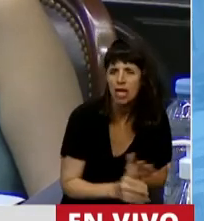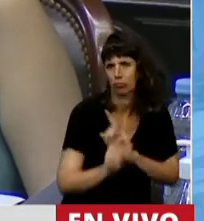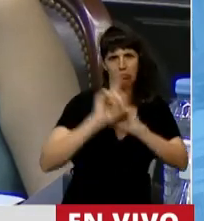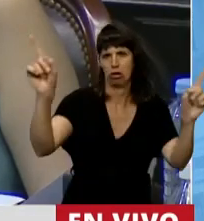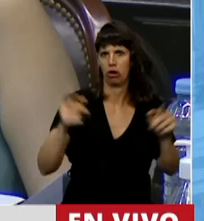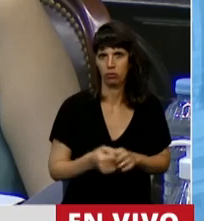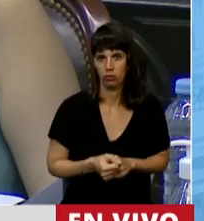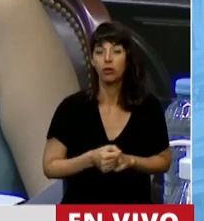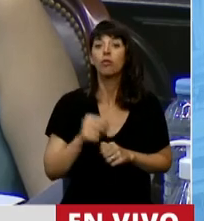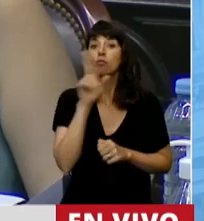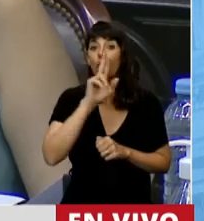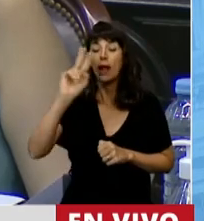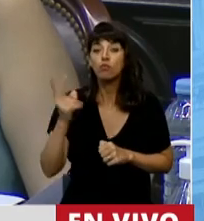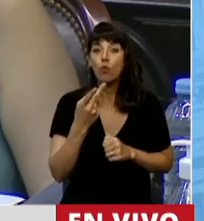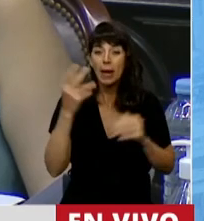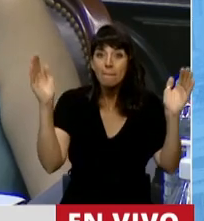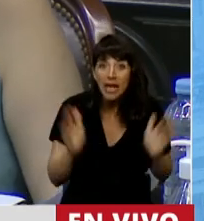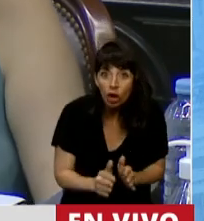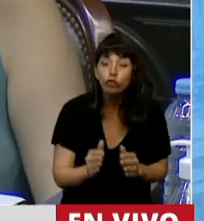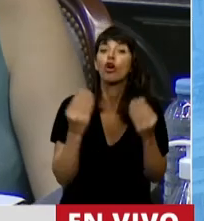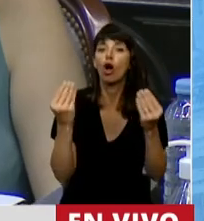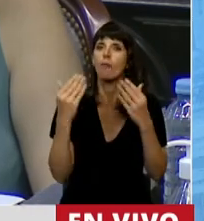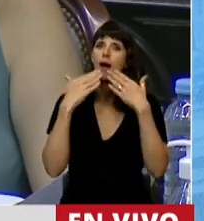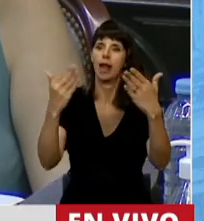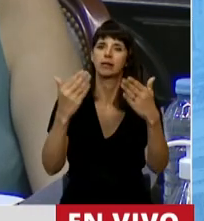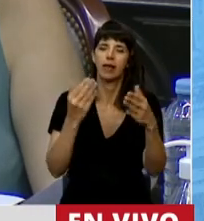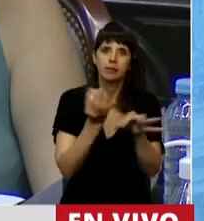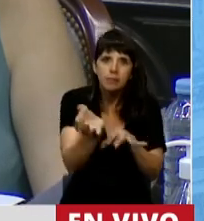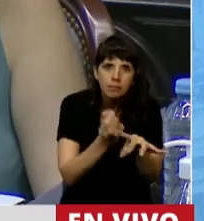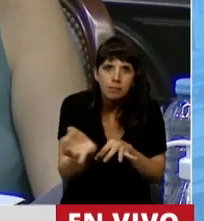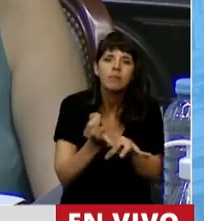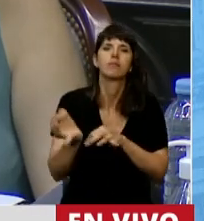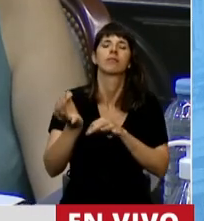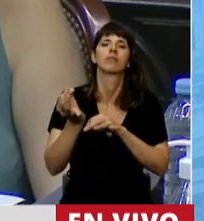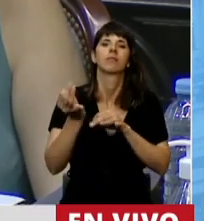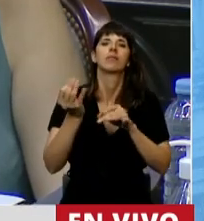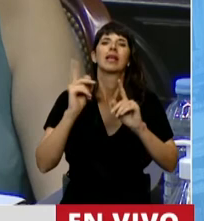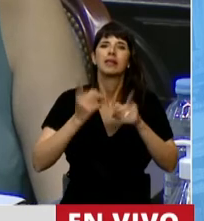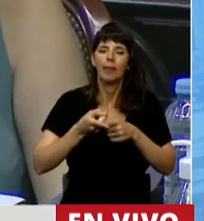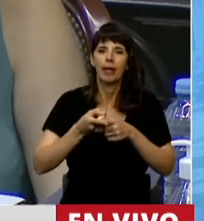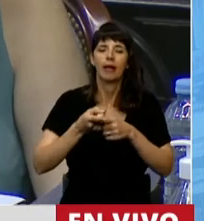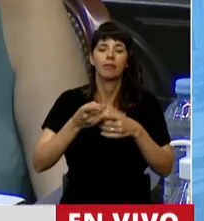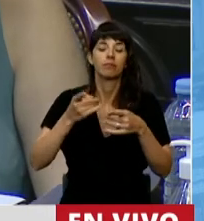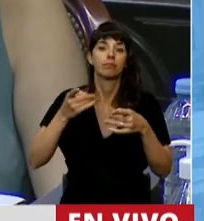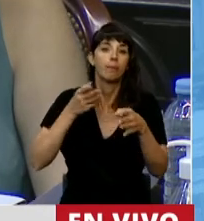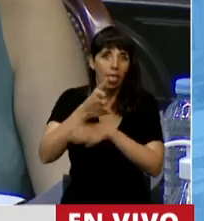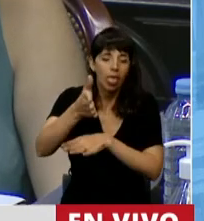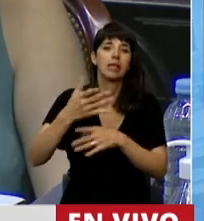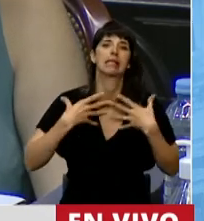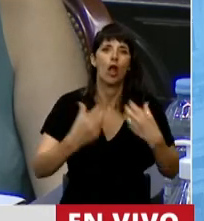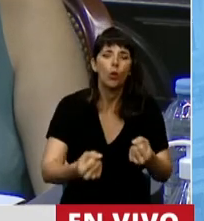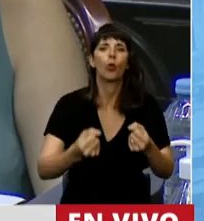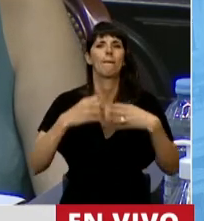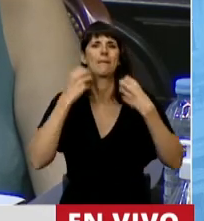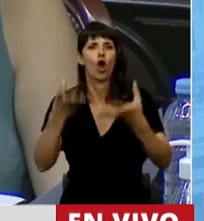sí disminuye trabajando en educación, en acceso a la salud, en mejorar las condiciones de vida y